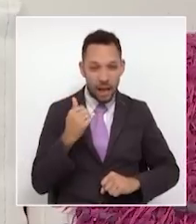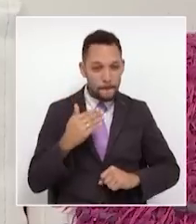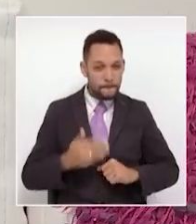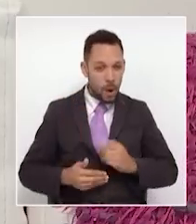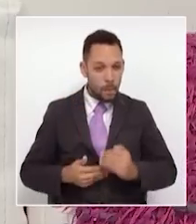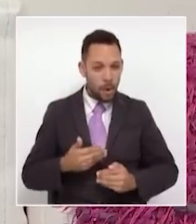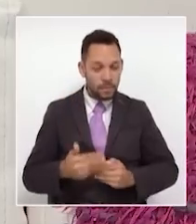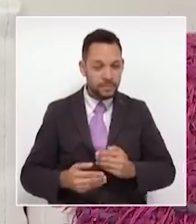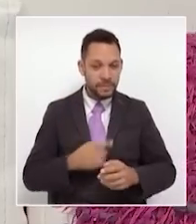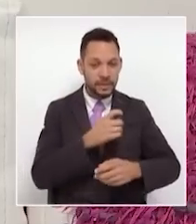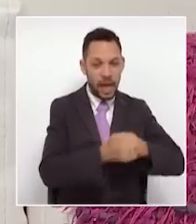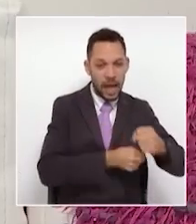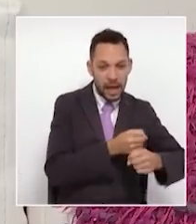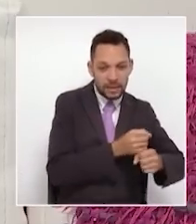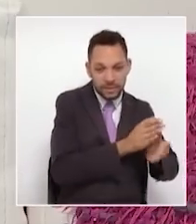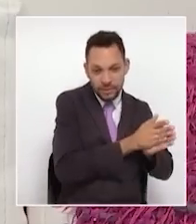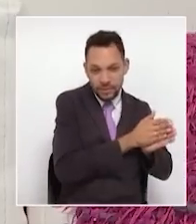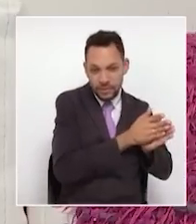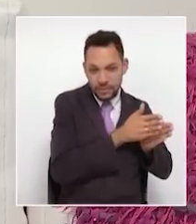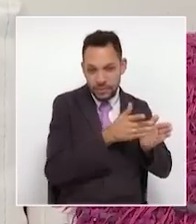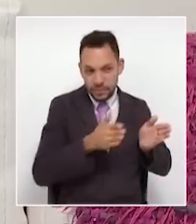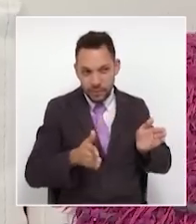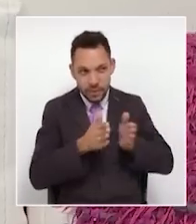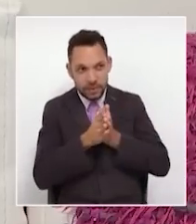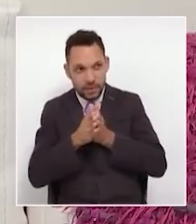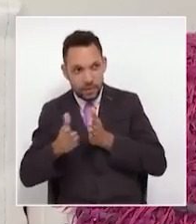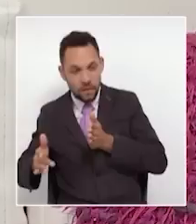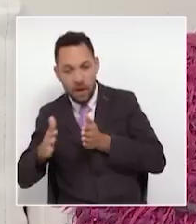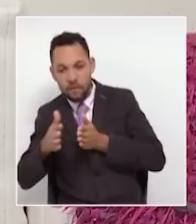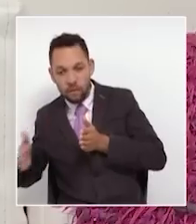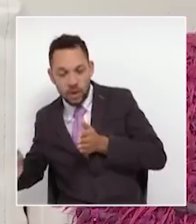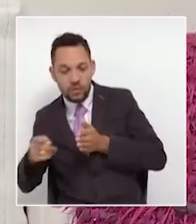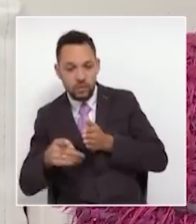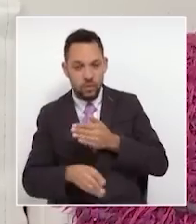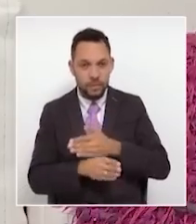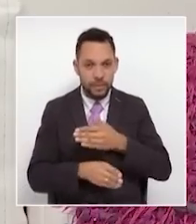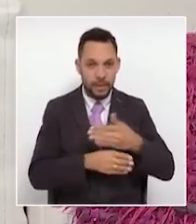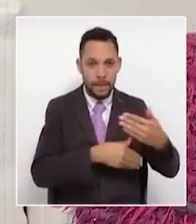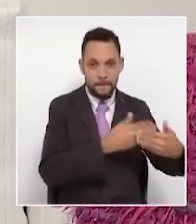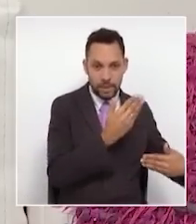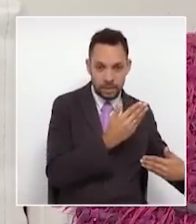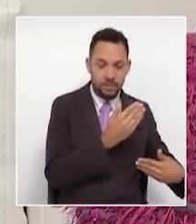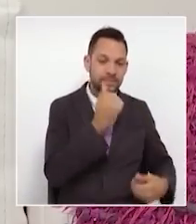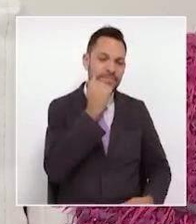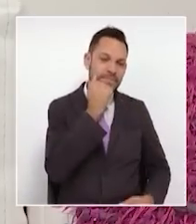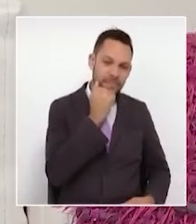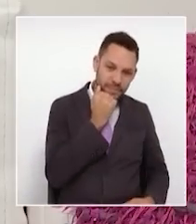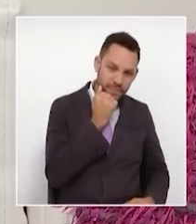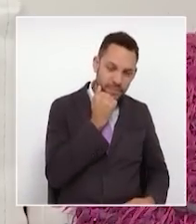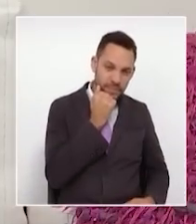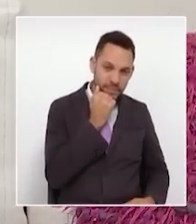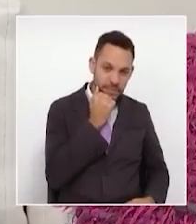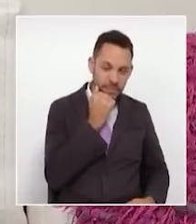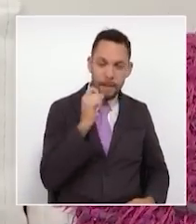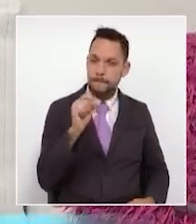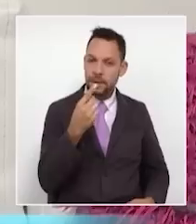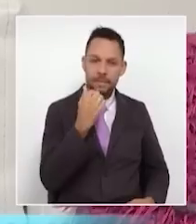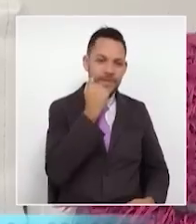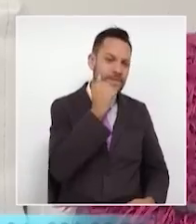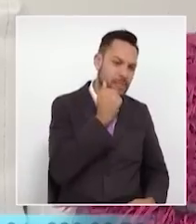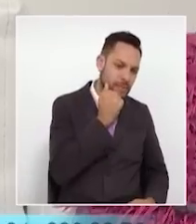diferentes etapas del ciclo de la vida femenina iniciando desde la menstruación desde la primera menstruación